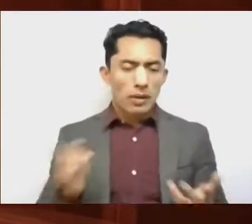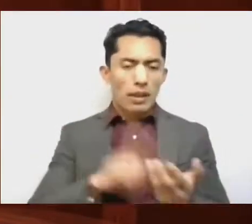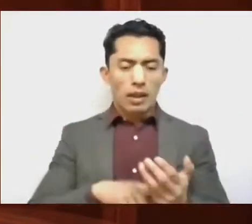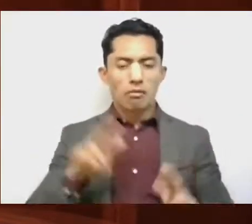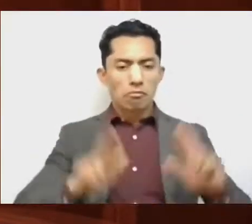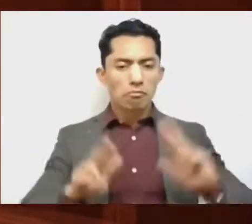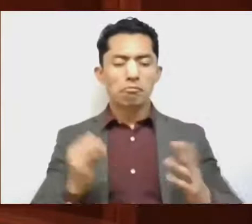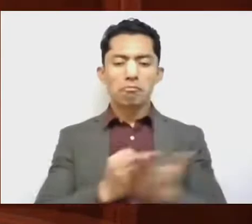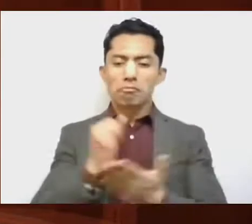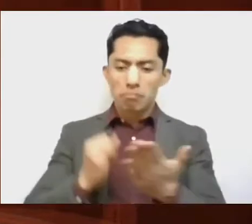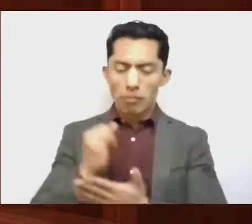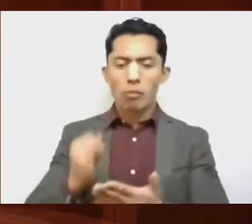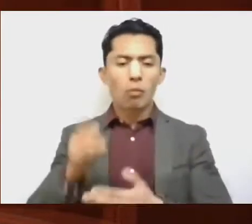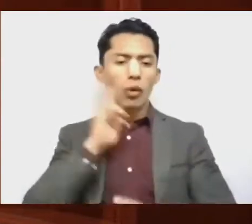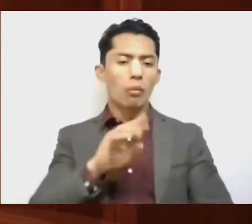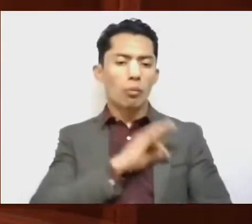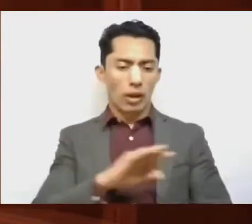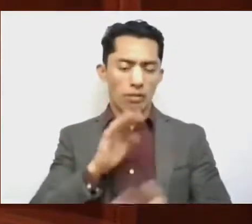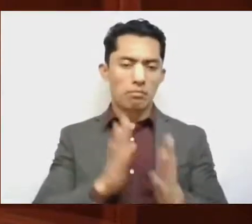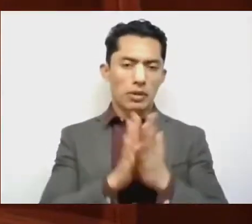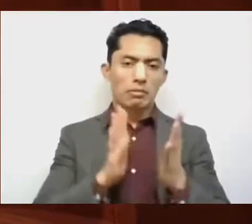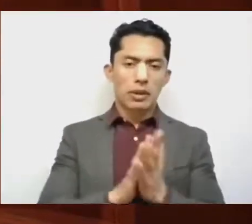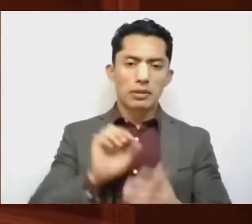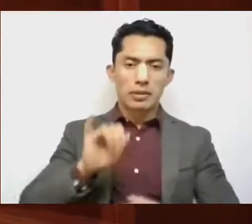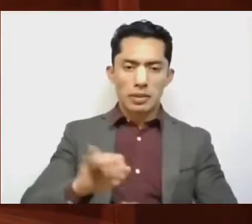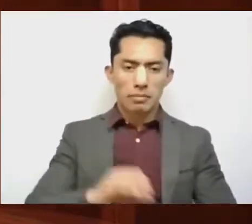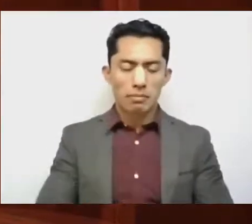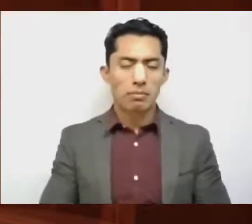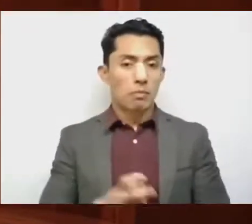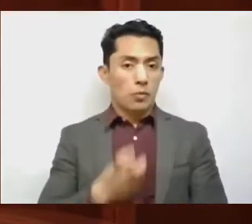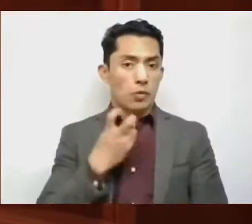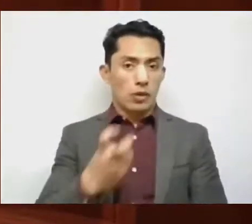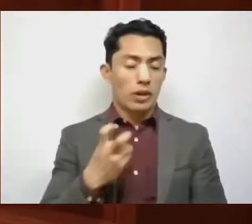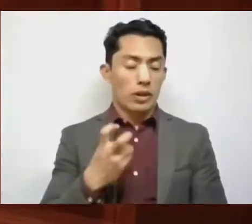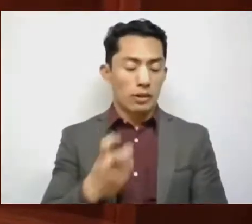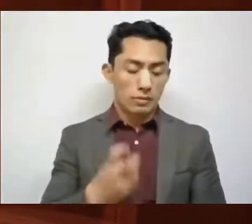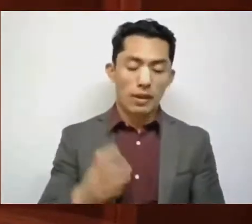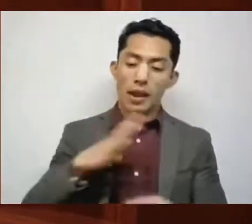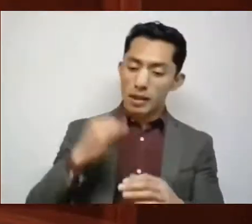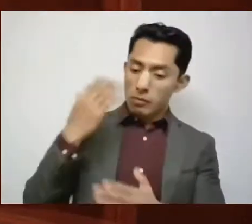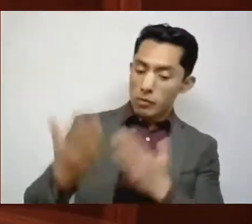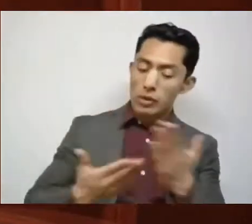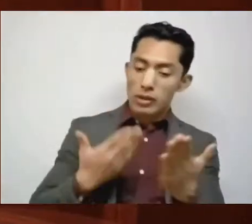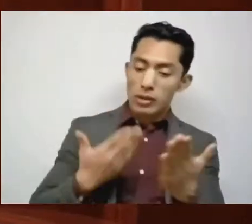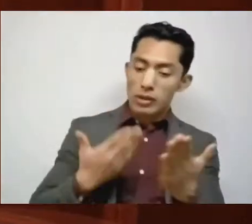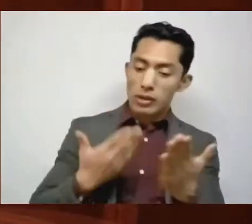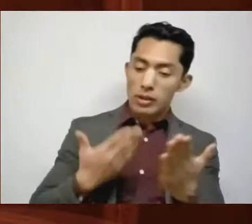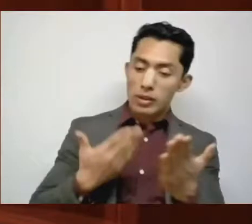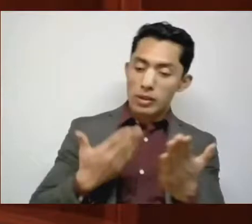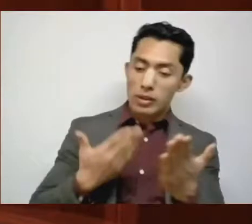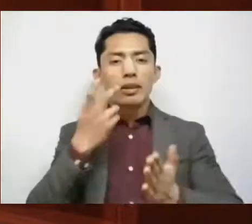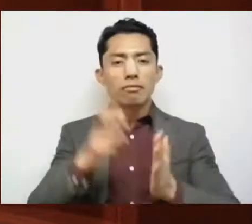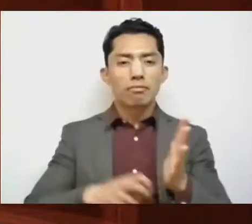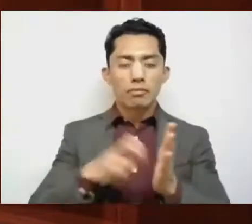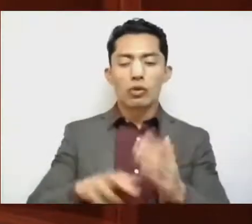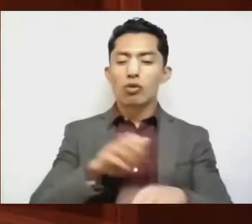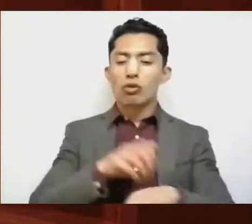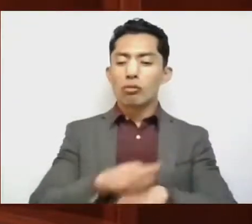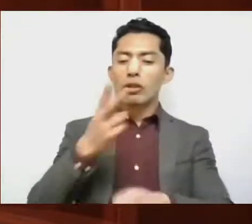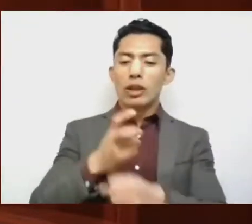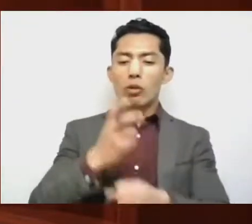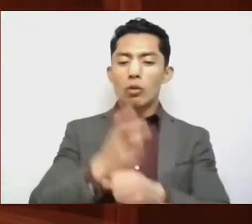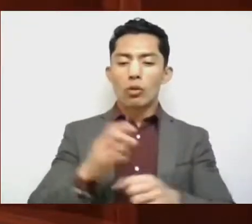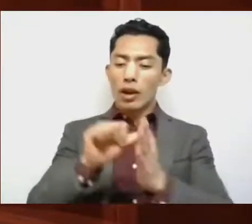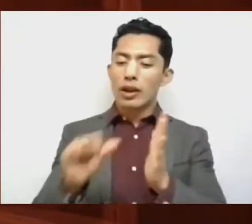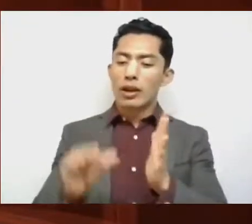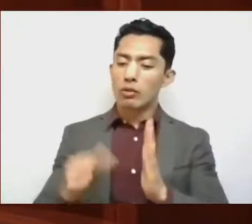nuestro país. Por tal motivo, la presente iniciativa propone reformar el párrafo segundo del artículo